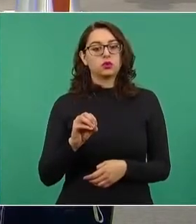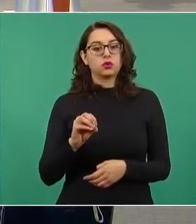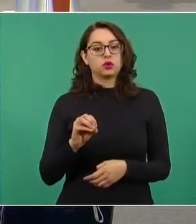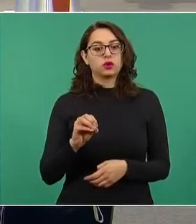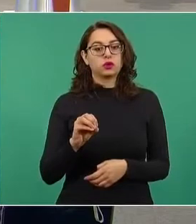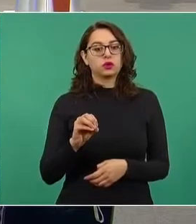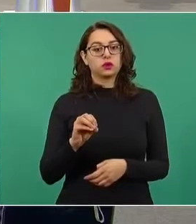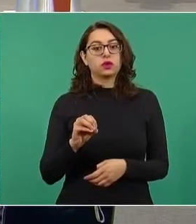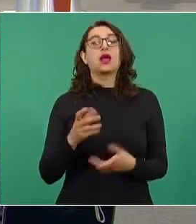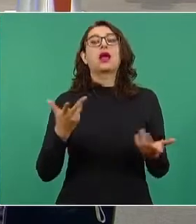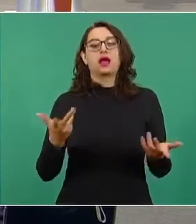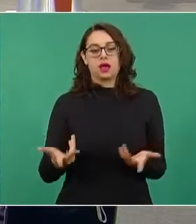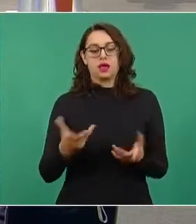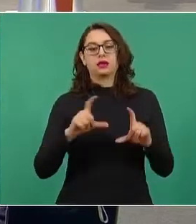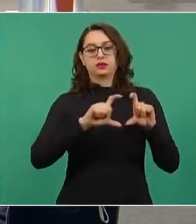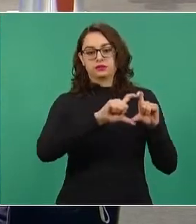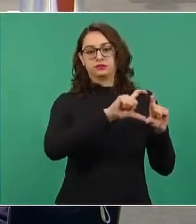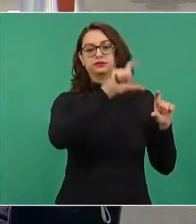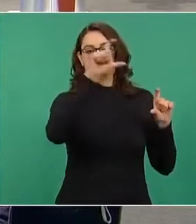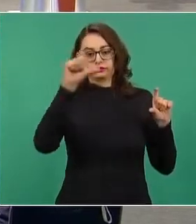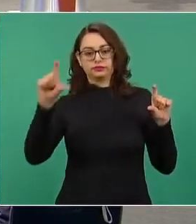Esta.